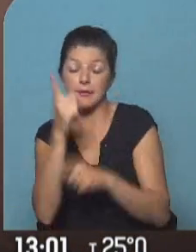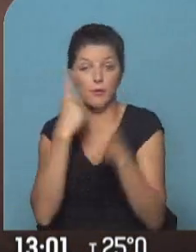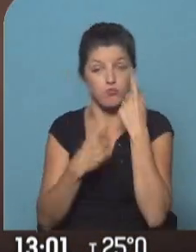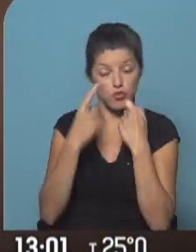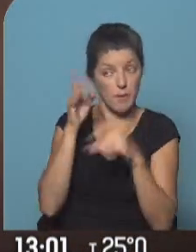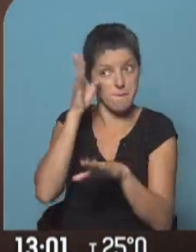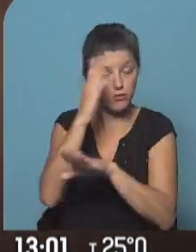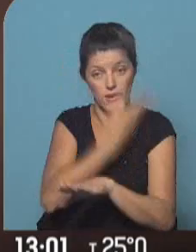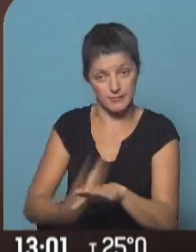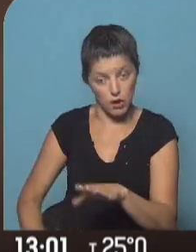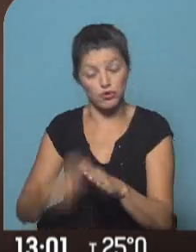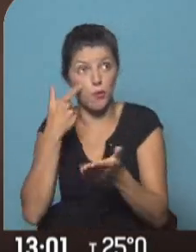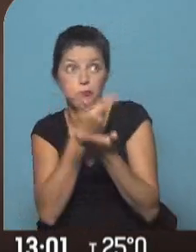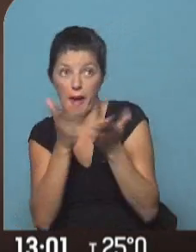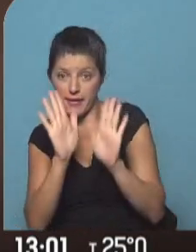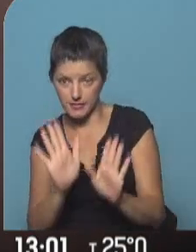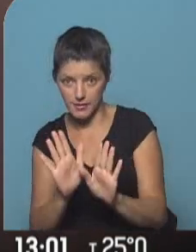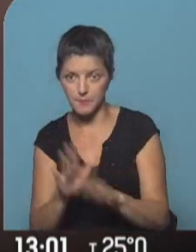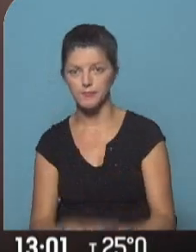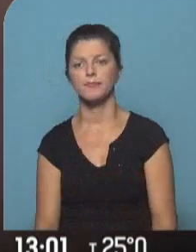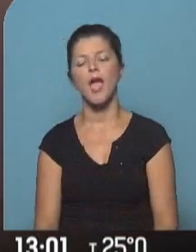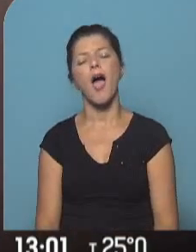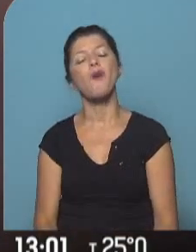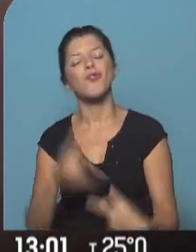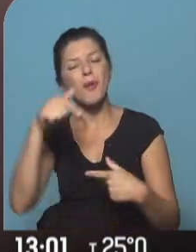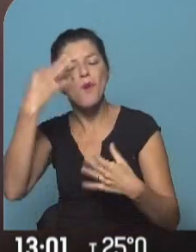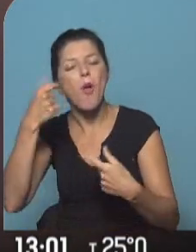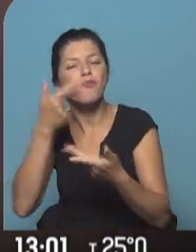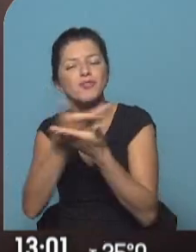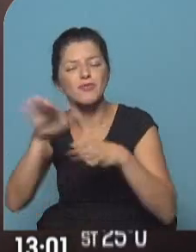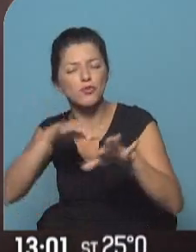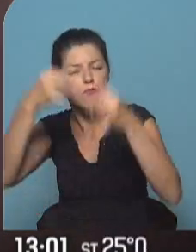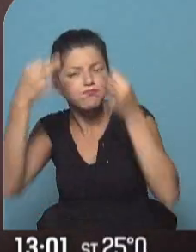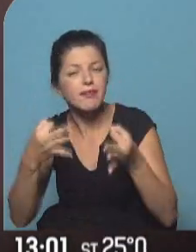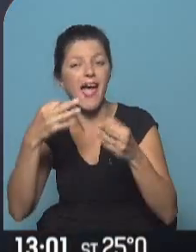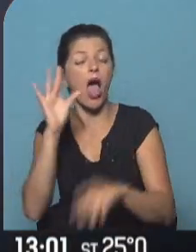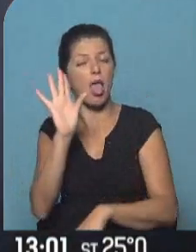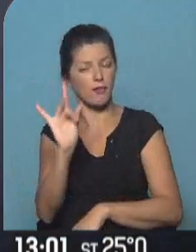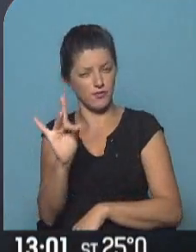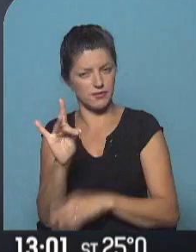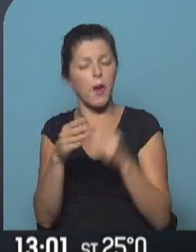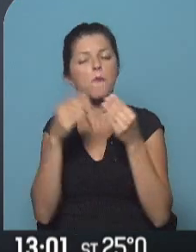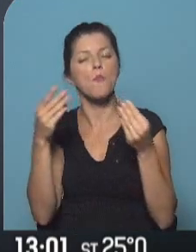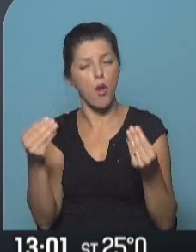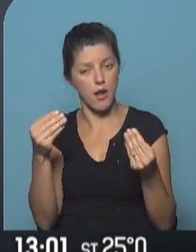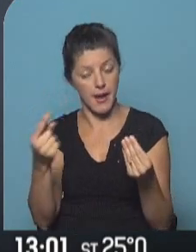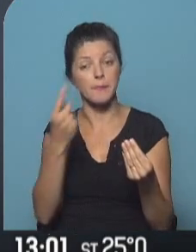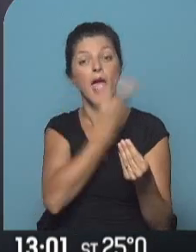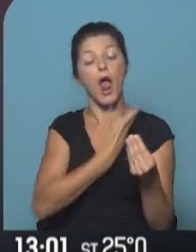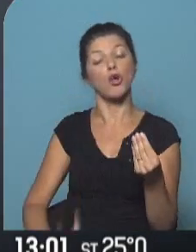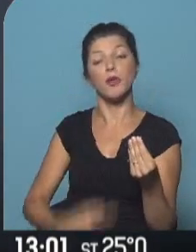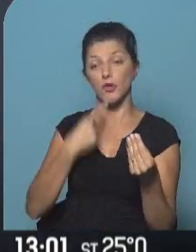controles. Aunque es difícil en este contexto contrastar lo que está ocurriendo en Irán con información independiente, ya que las autoridades impiden a